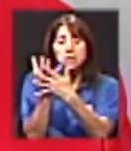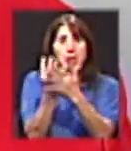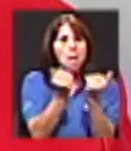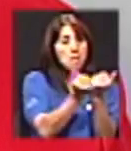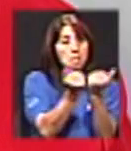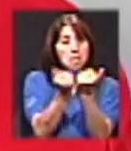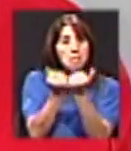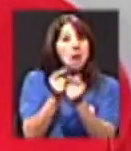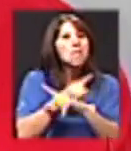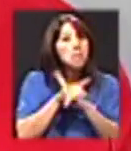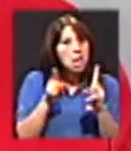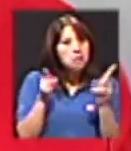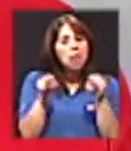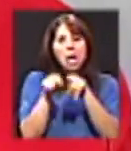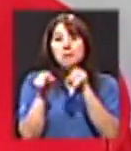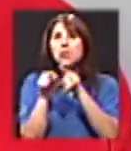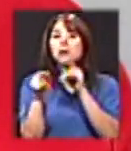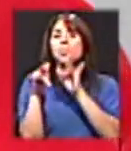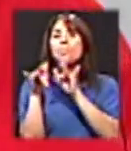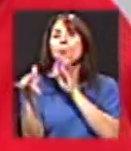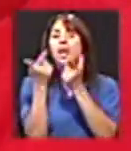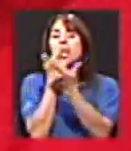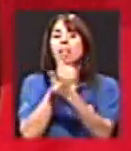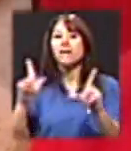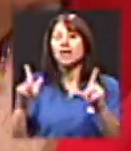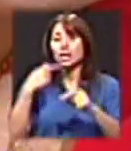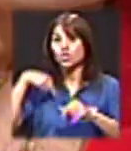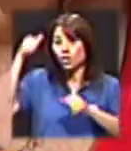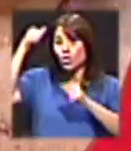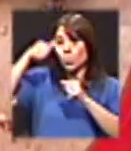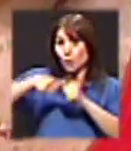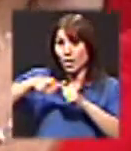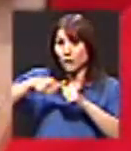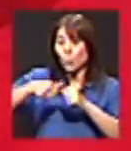espacio libre. Yo recuerdo que cuando yo entregué al ministerio a